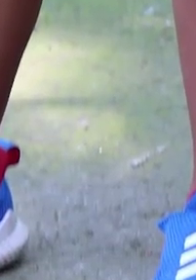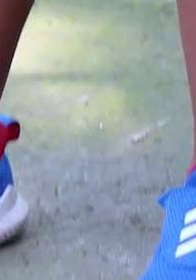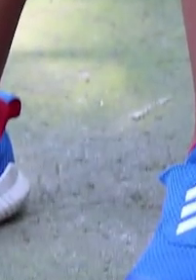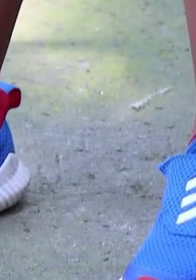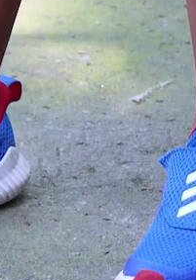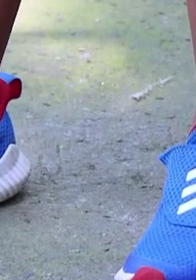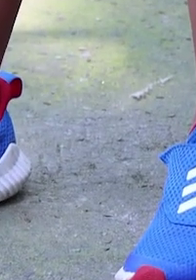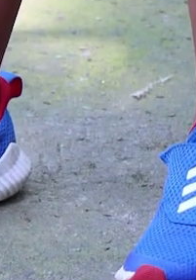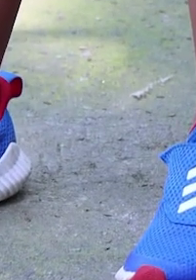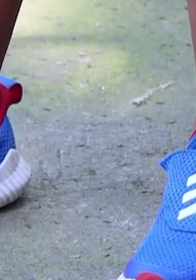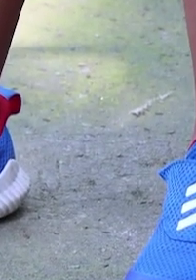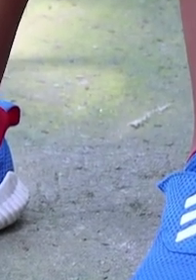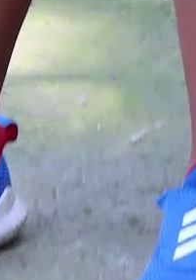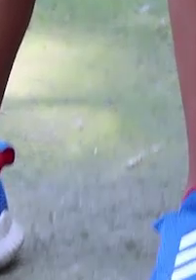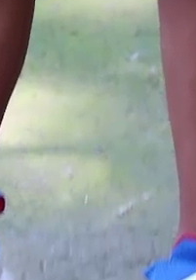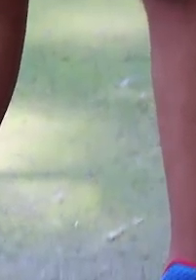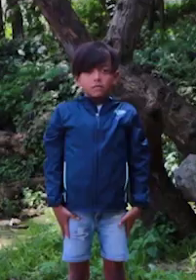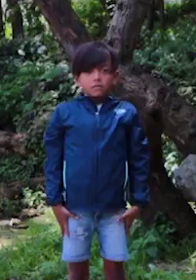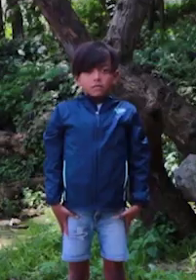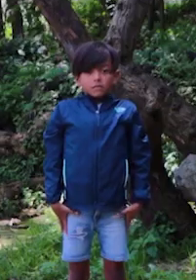respiramos, respira profundo.